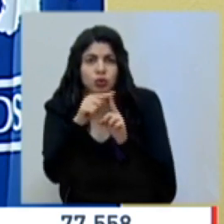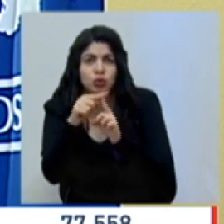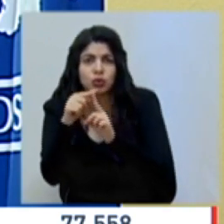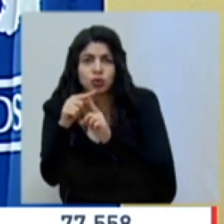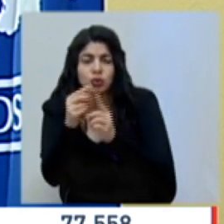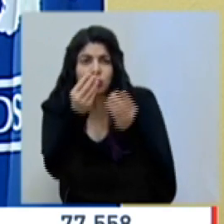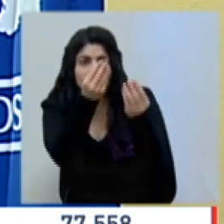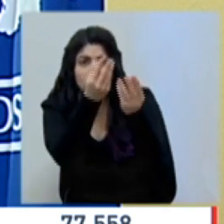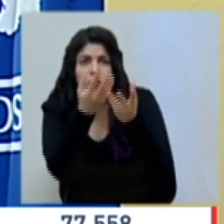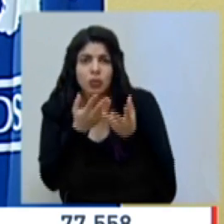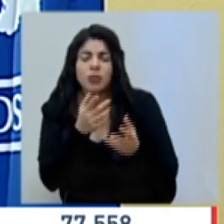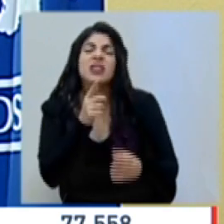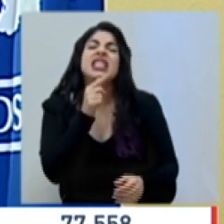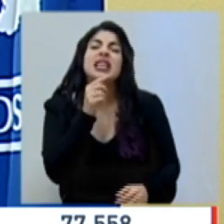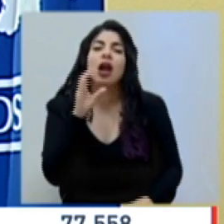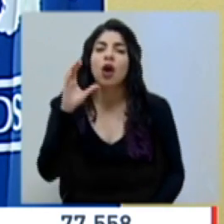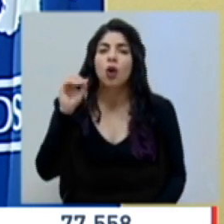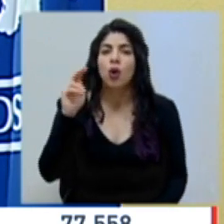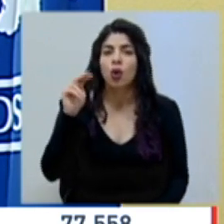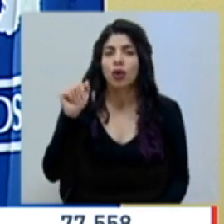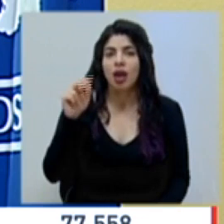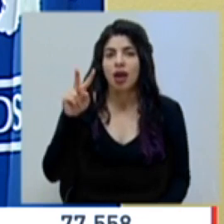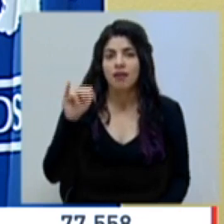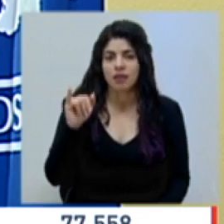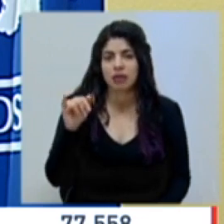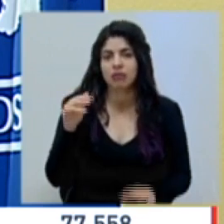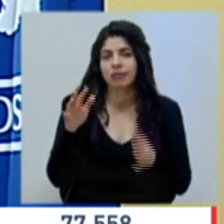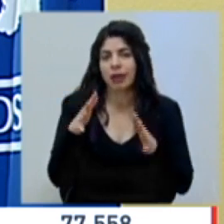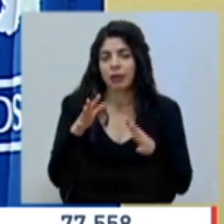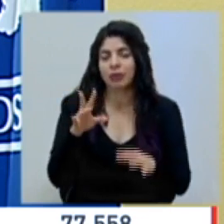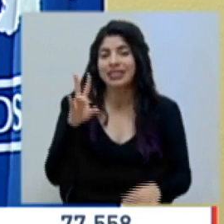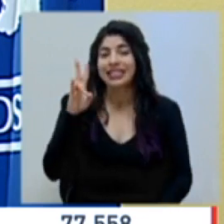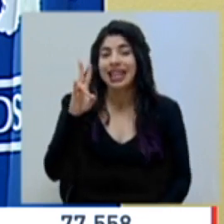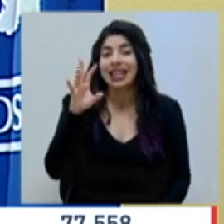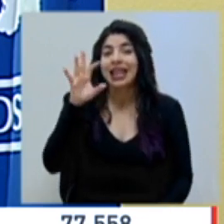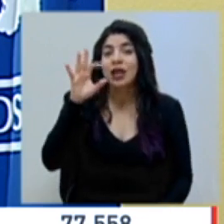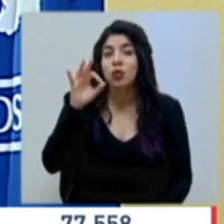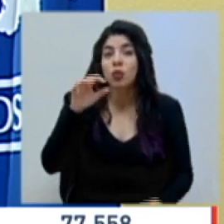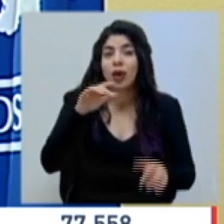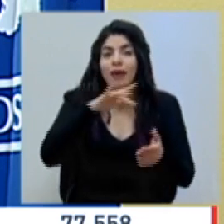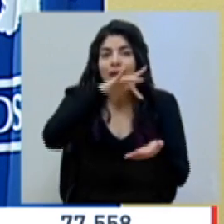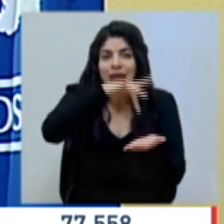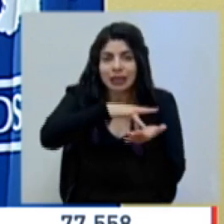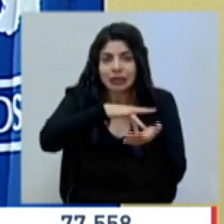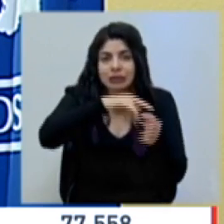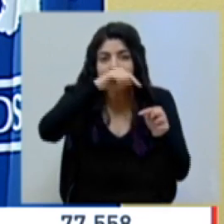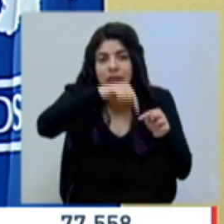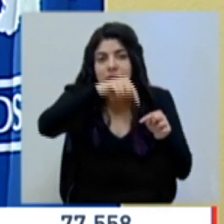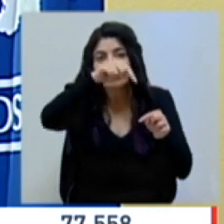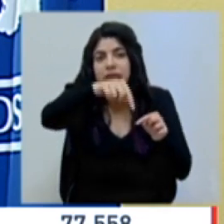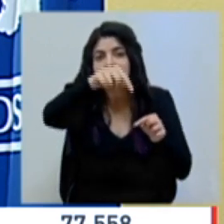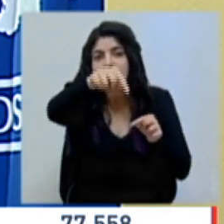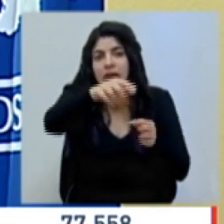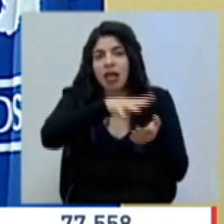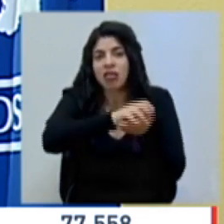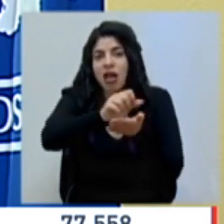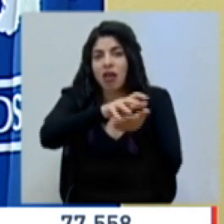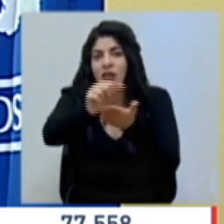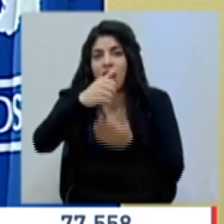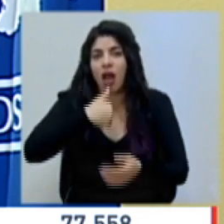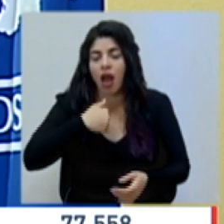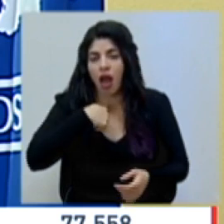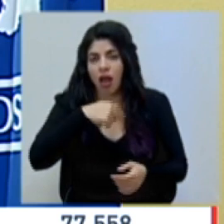nos ha entregado el CONAVI, de aproximadamente 79 puntos de carretera que están siendo afectados.